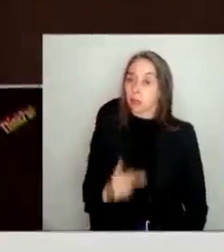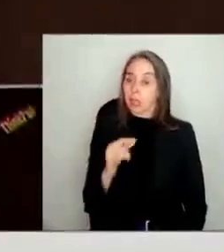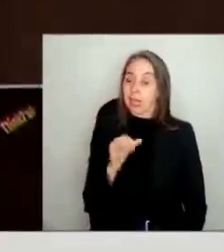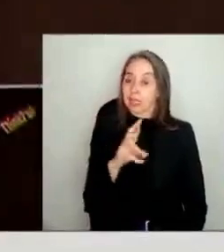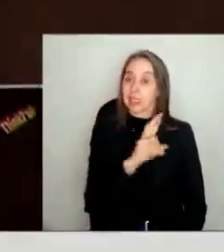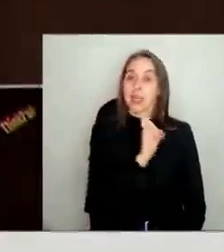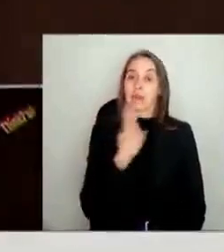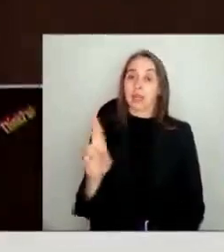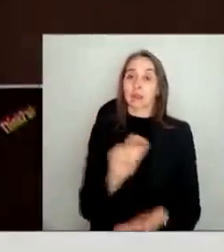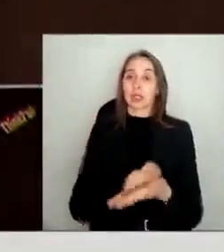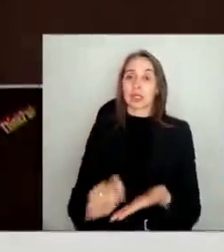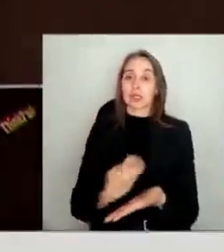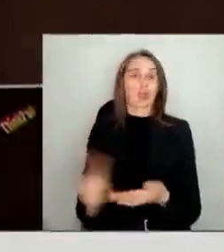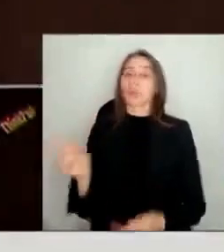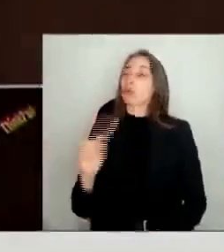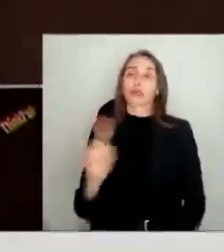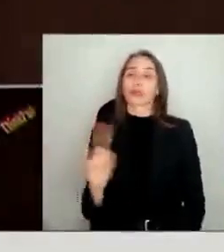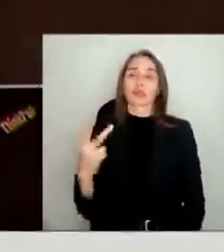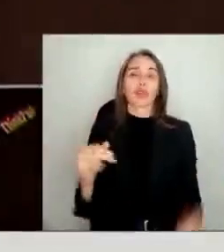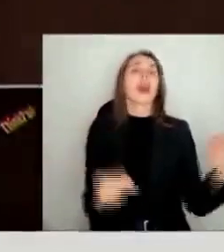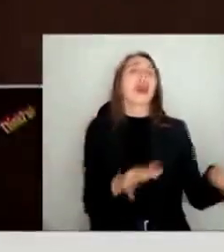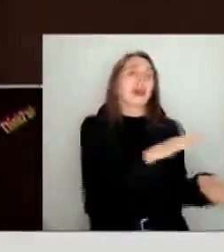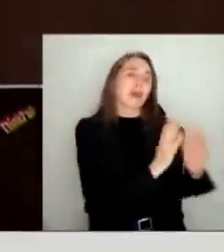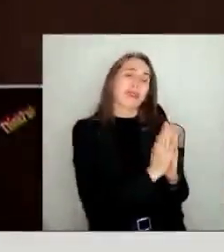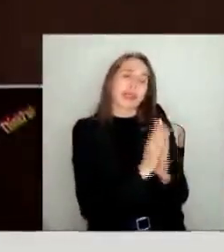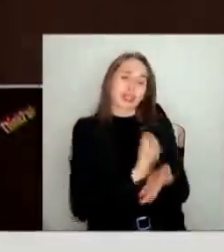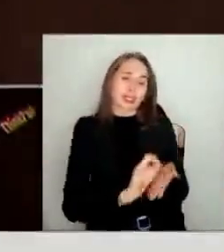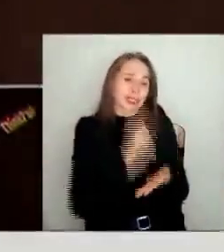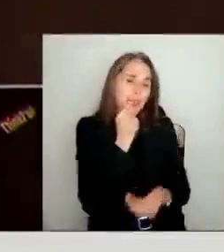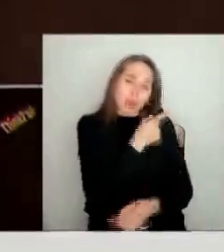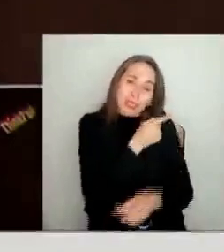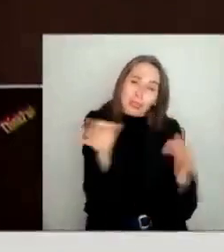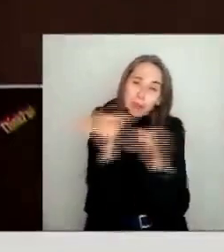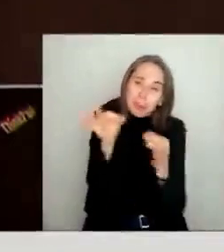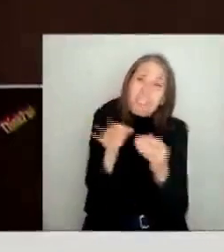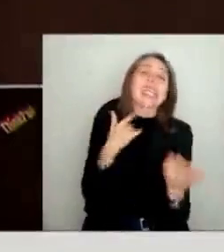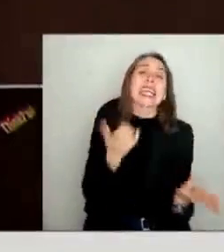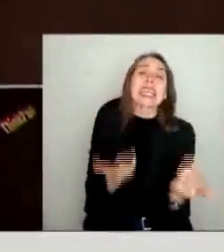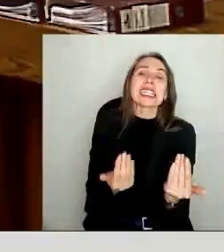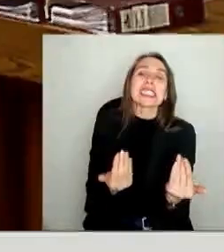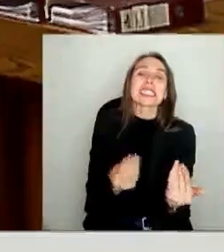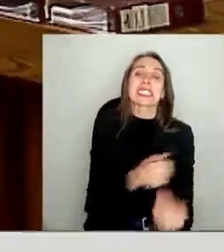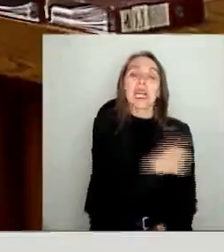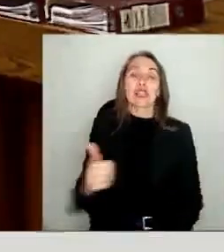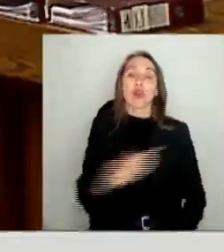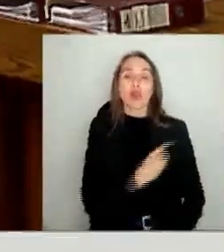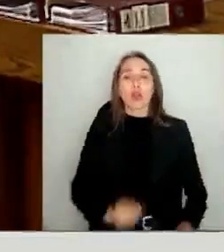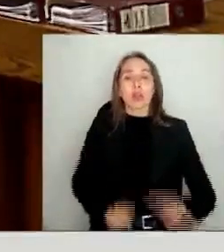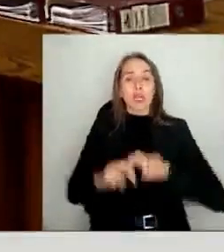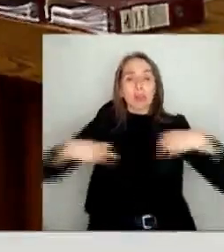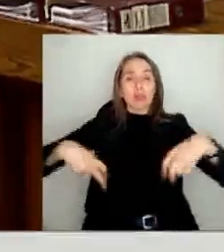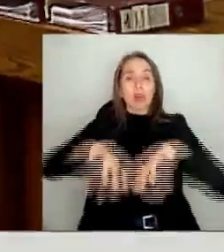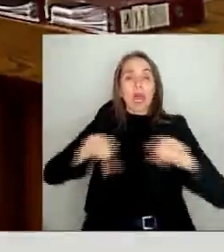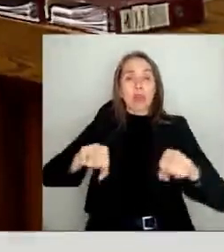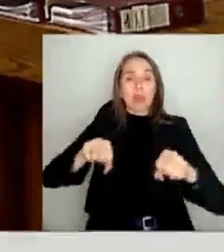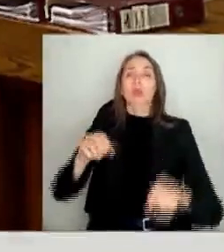secretaria no lo que a ver secretario por favor explique que requiere por qué requiere la unanimidad del acuerdo señoría porque ya hay un